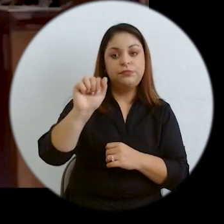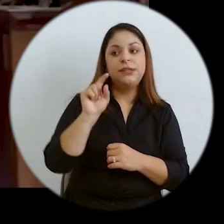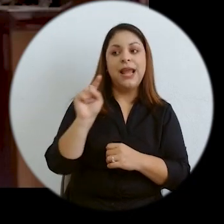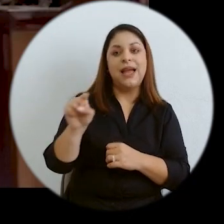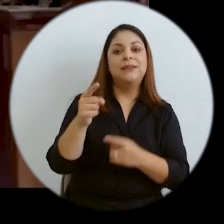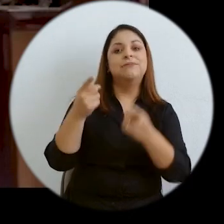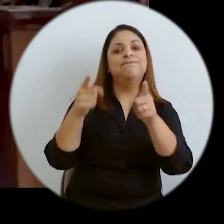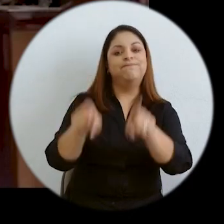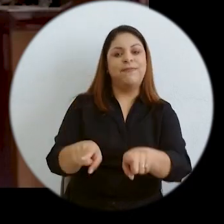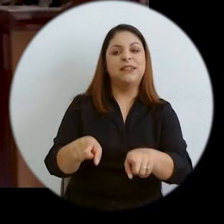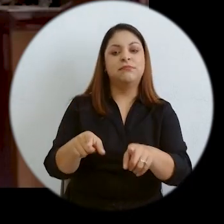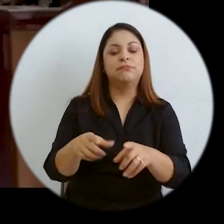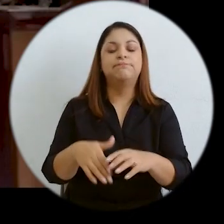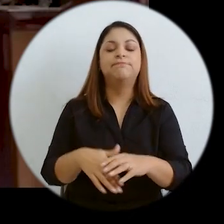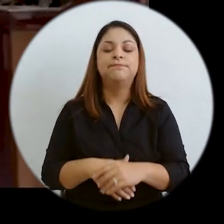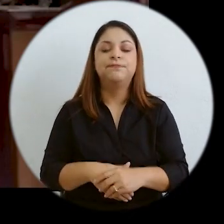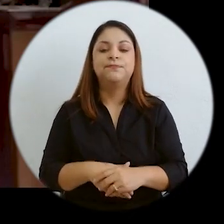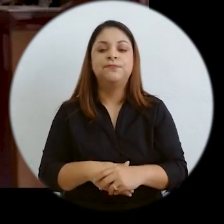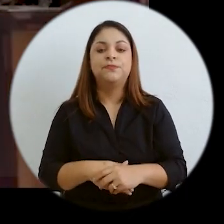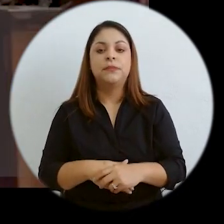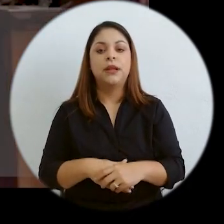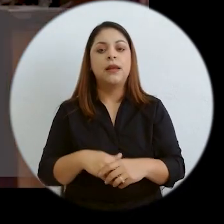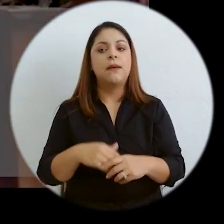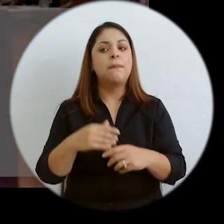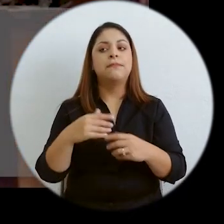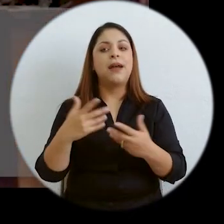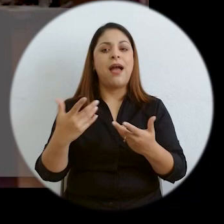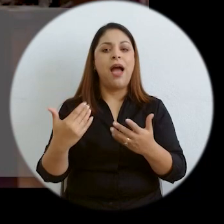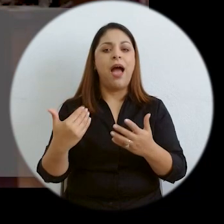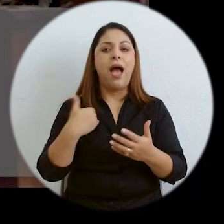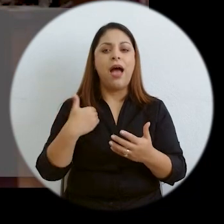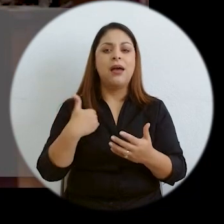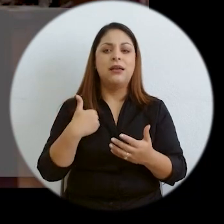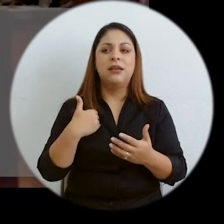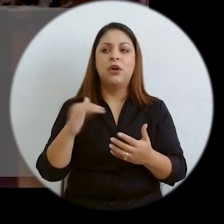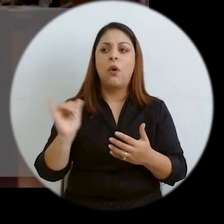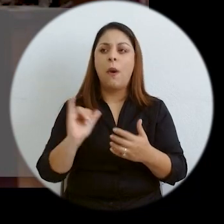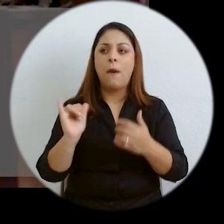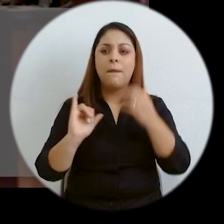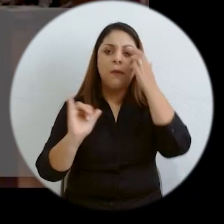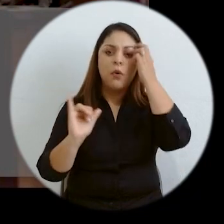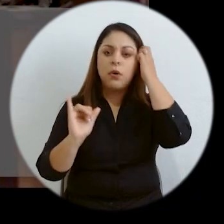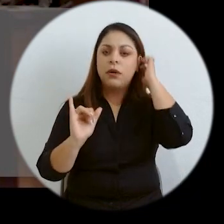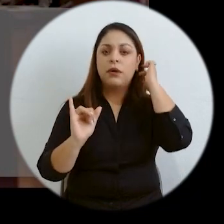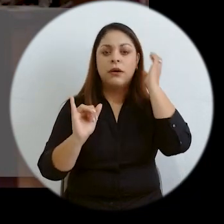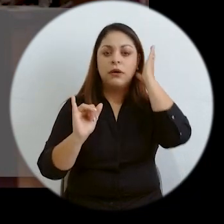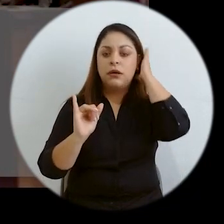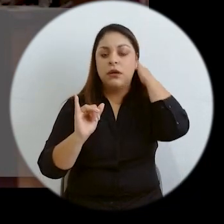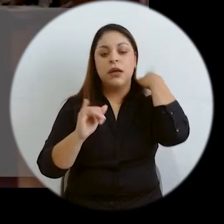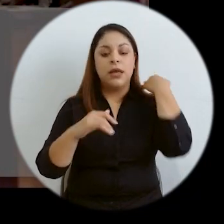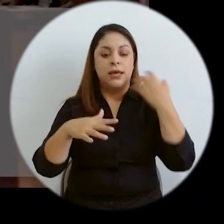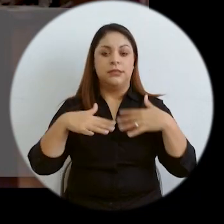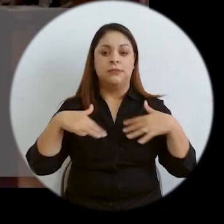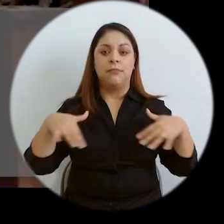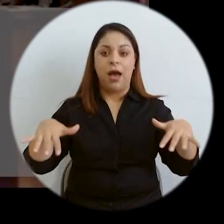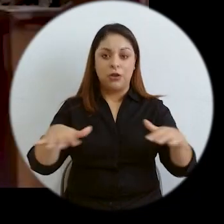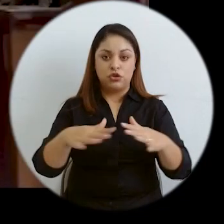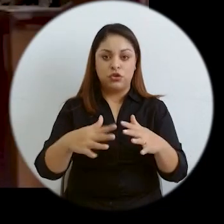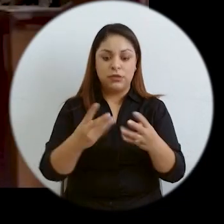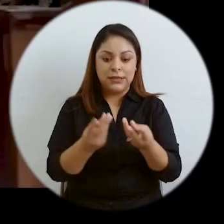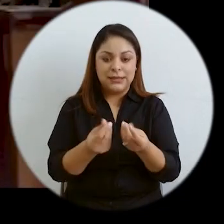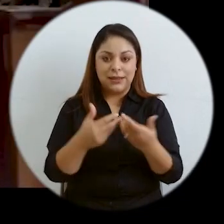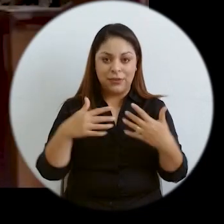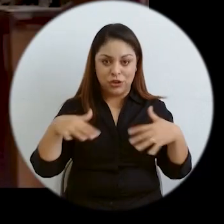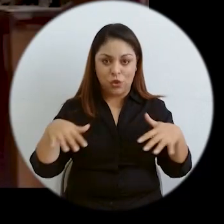Nosara. Lo que sucede entonces es que genera una especie de territorios y de espacios